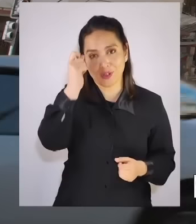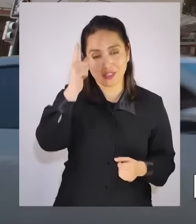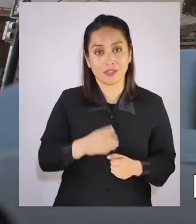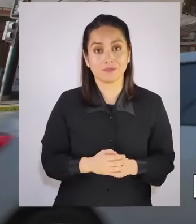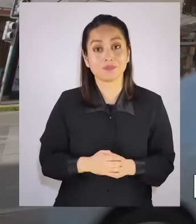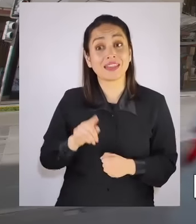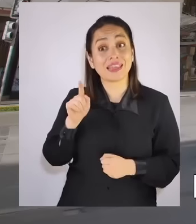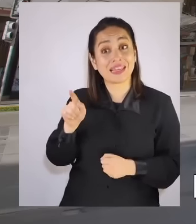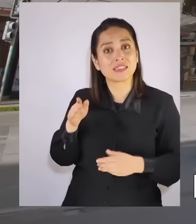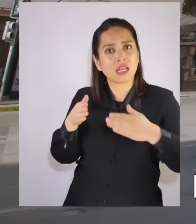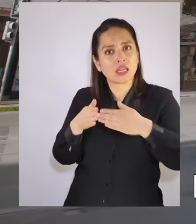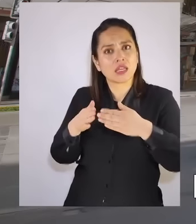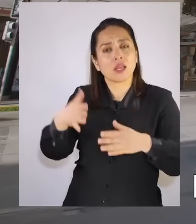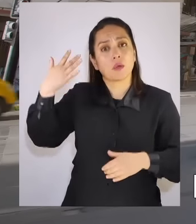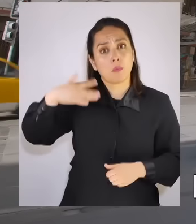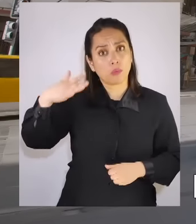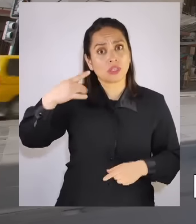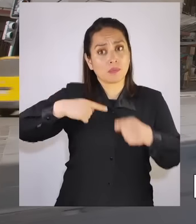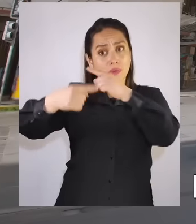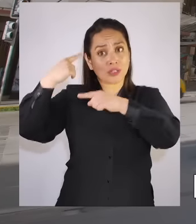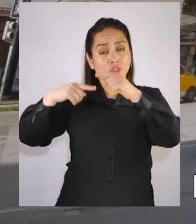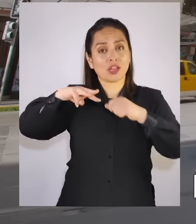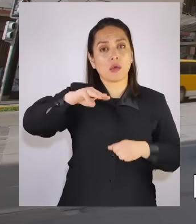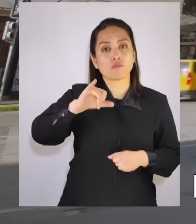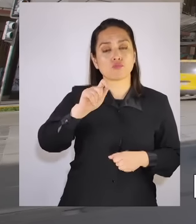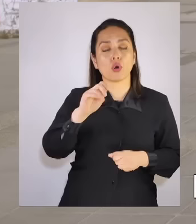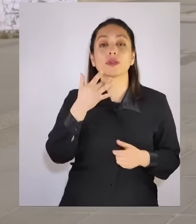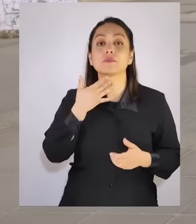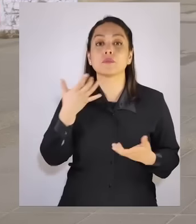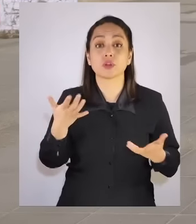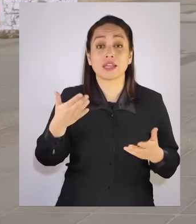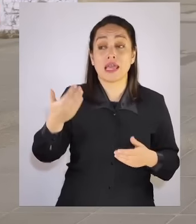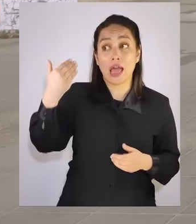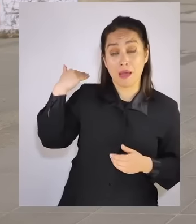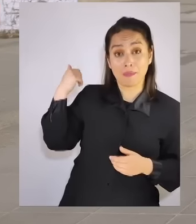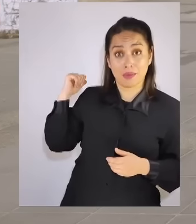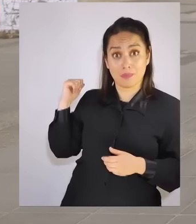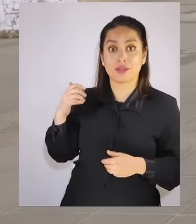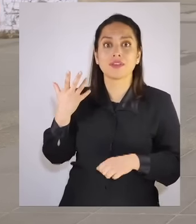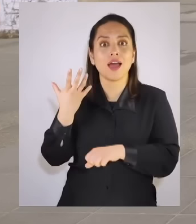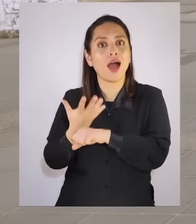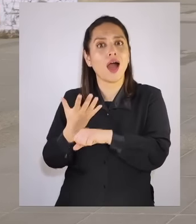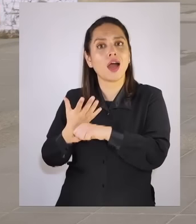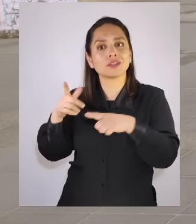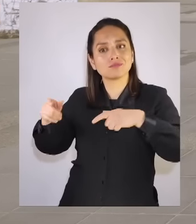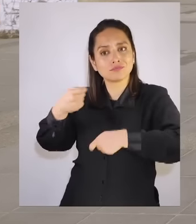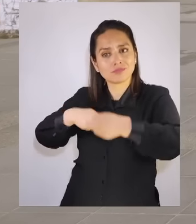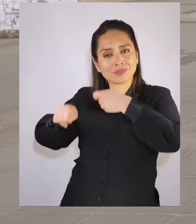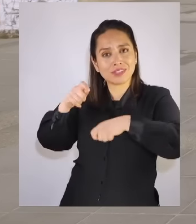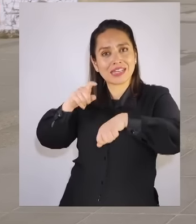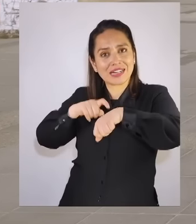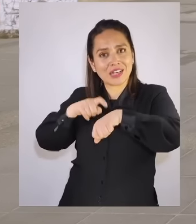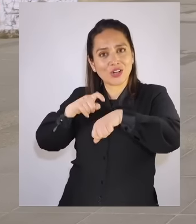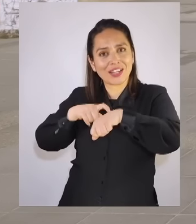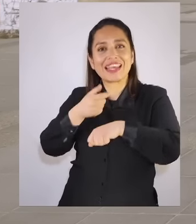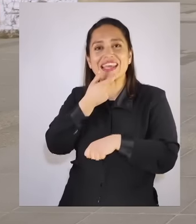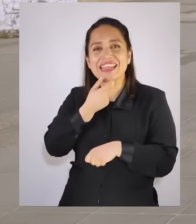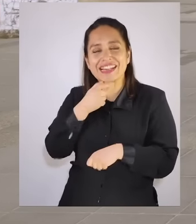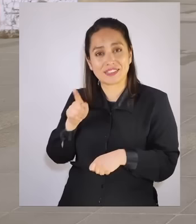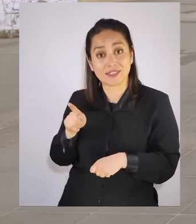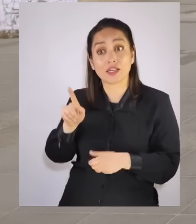Bueno, esta esquina es muy relevante para la historia de Juan Mowat porque a mis espaldas se encontraba su relojería, la relojería inglesa.